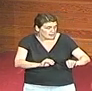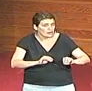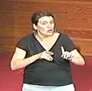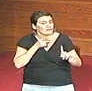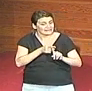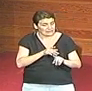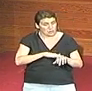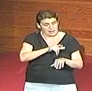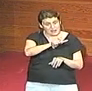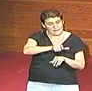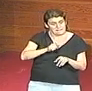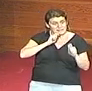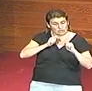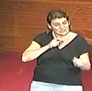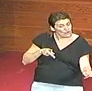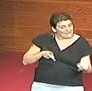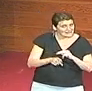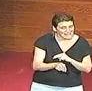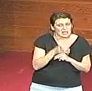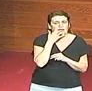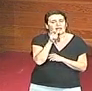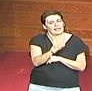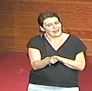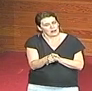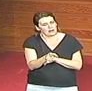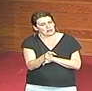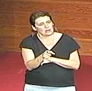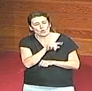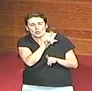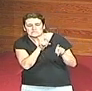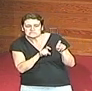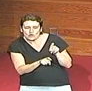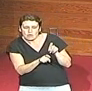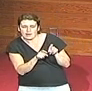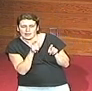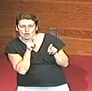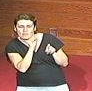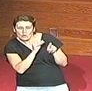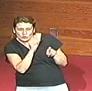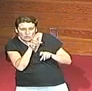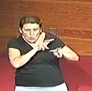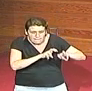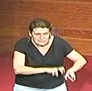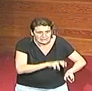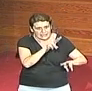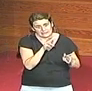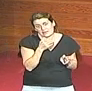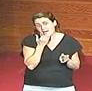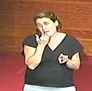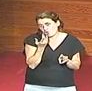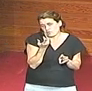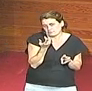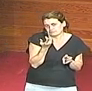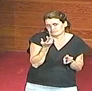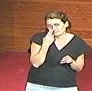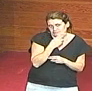periodista les critique, les cuestione sobre asuntos de interés público. Al final son una forma de acoso. Te voy a meter